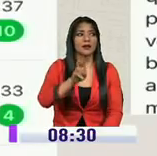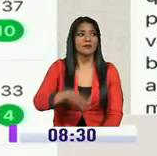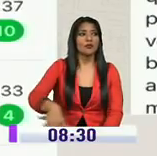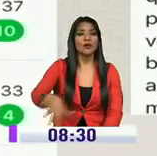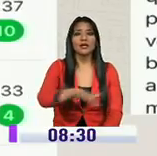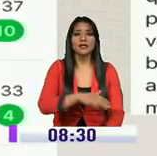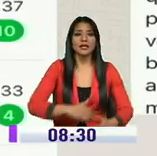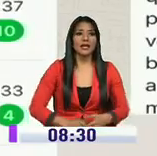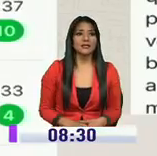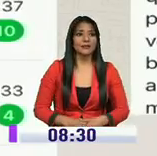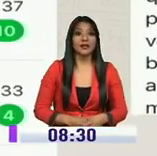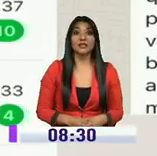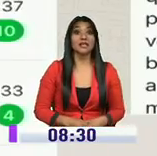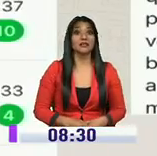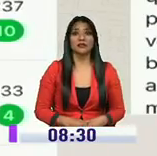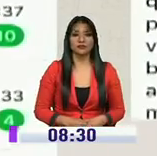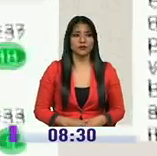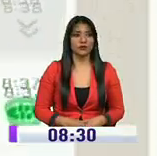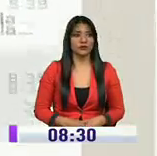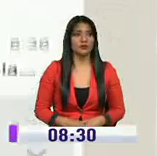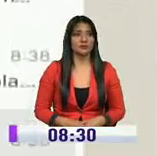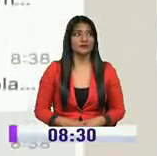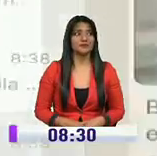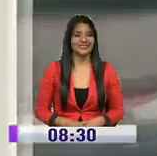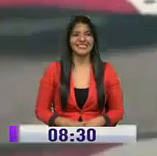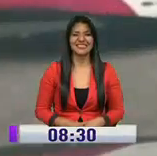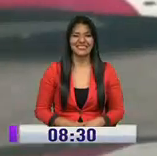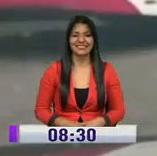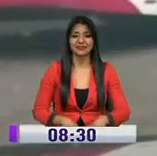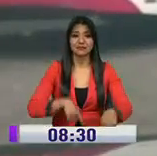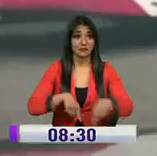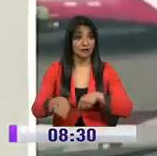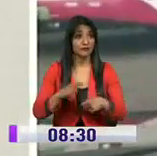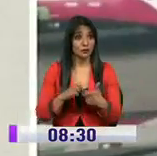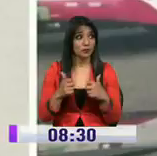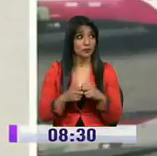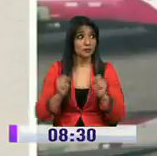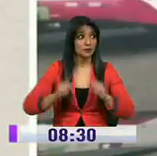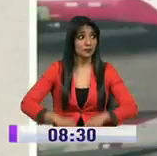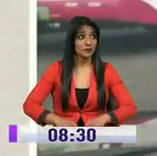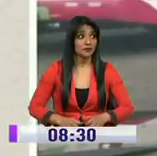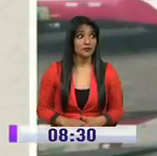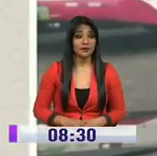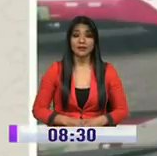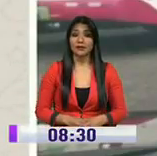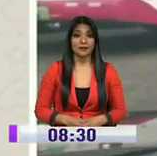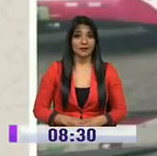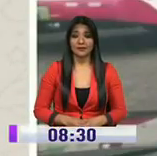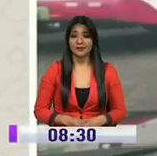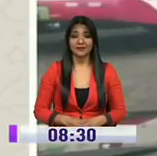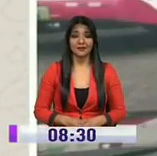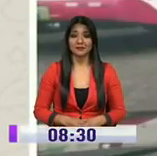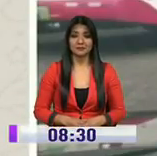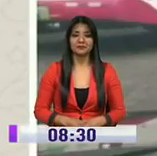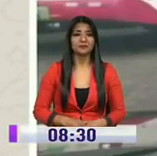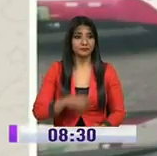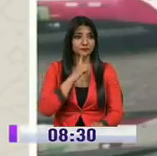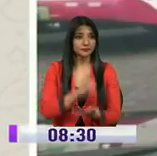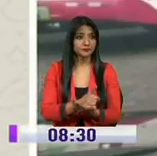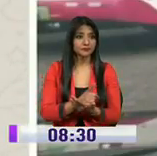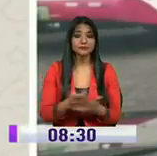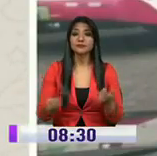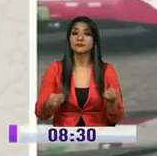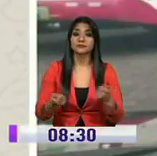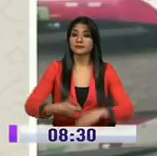de tránsito y cuando no hacen ni siquiera mella al tráfico. Claro, ¿a quién se lo que le da la gana? ¿Saben qué es lo más triste? Que ni siquiera